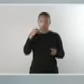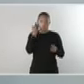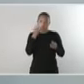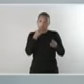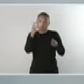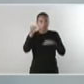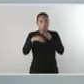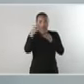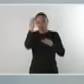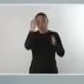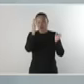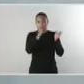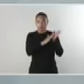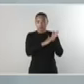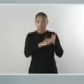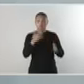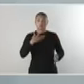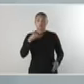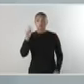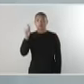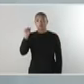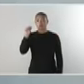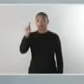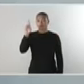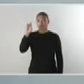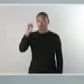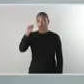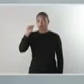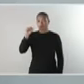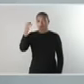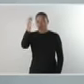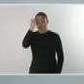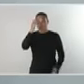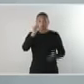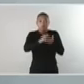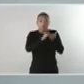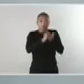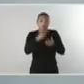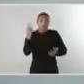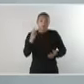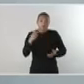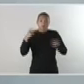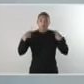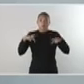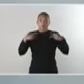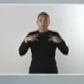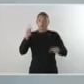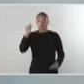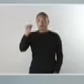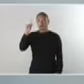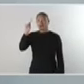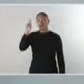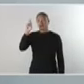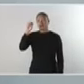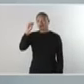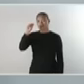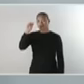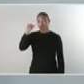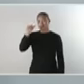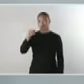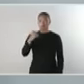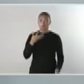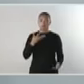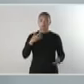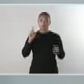fueran públicas soy patriota y sé que Tamaulipas requiere un hombre patriota y que esté al frente y que sea responsable